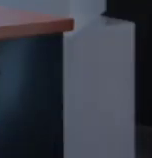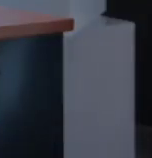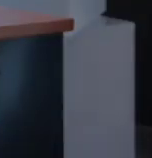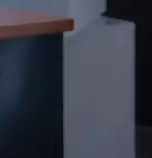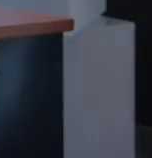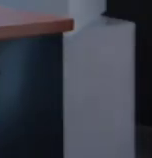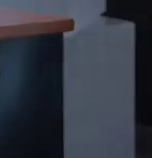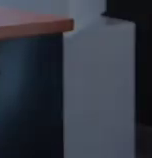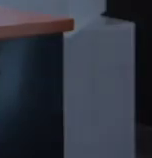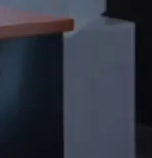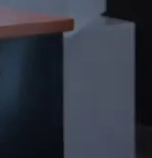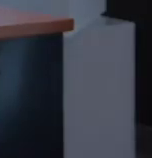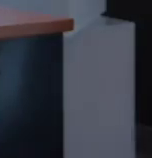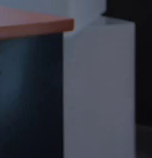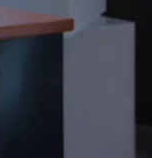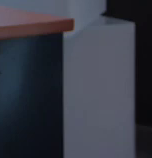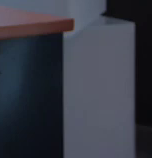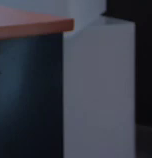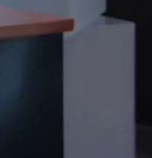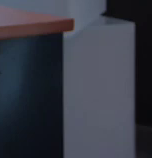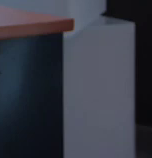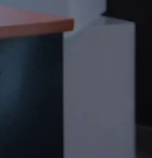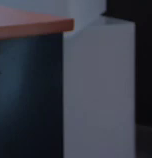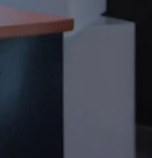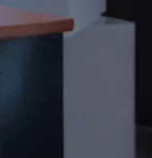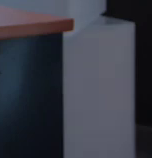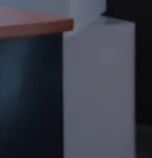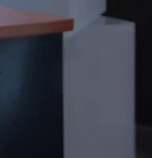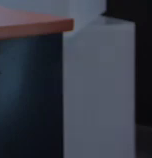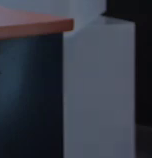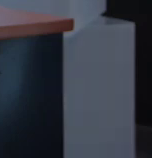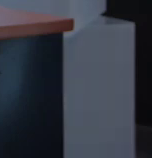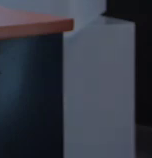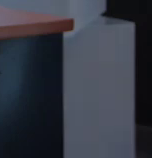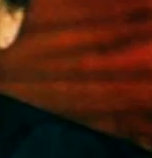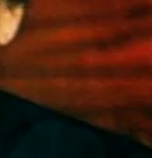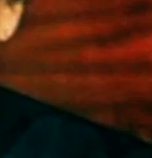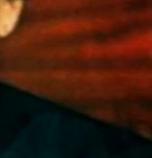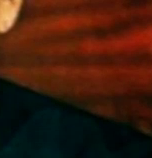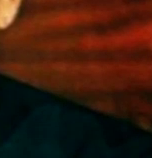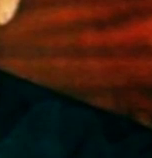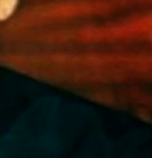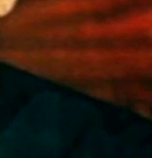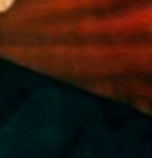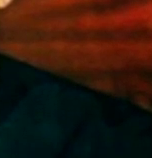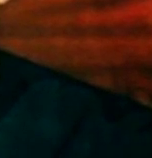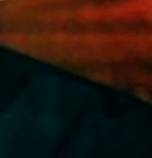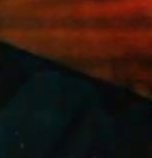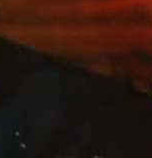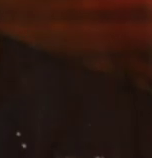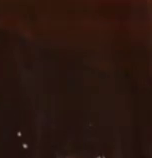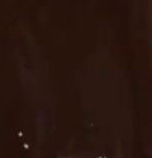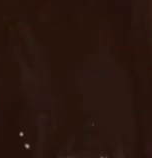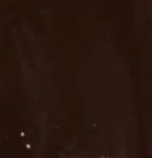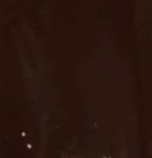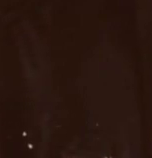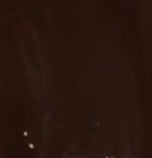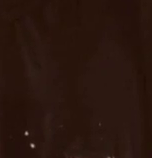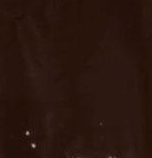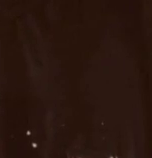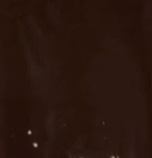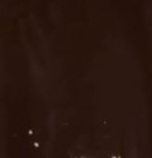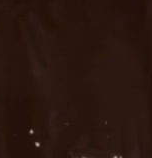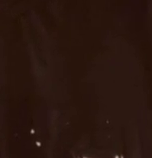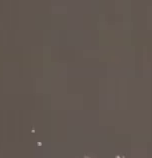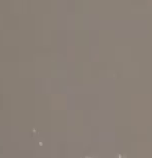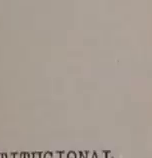El próximo martes 16 de mayo se cumplen 62 años de que el presidente Adolfo López Mateos designó a